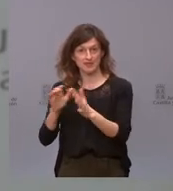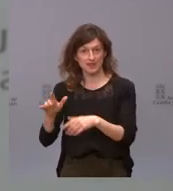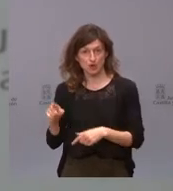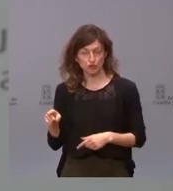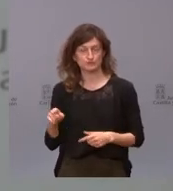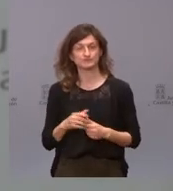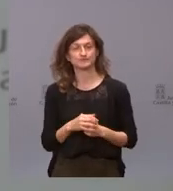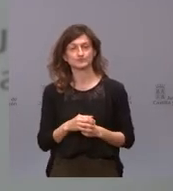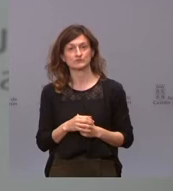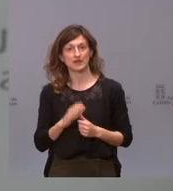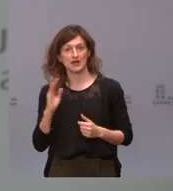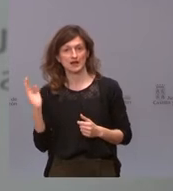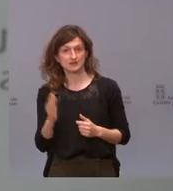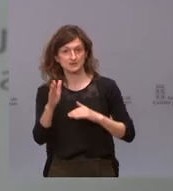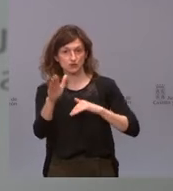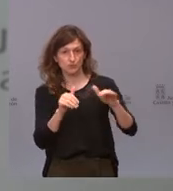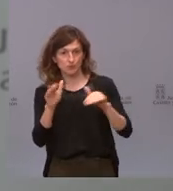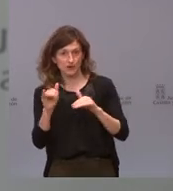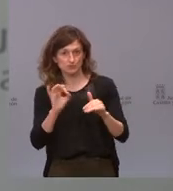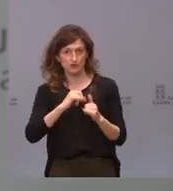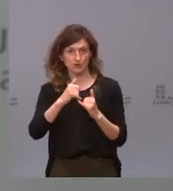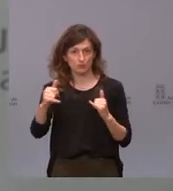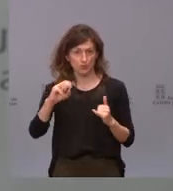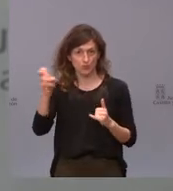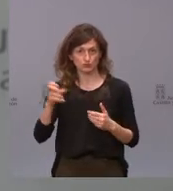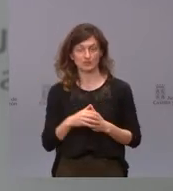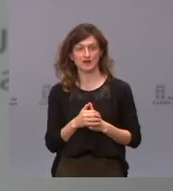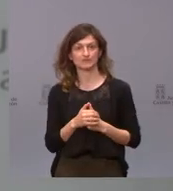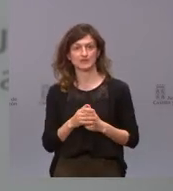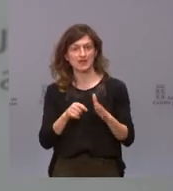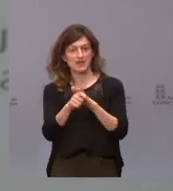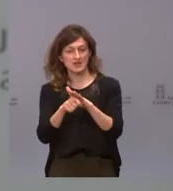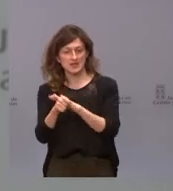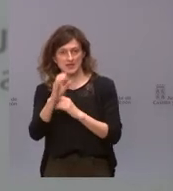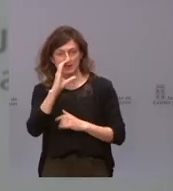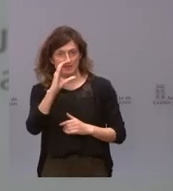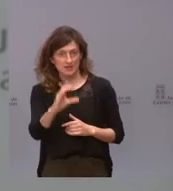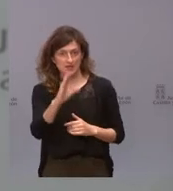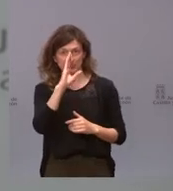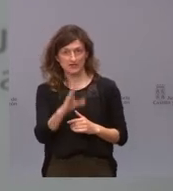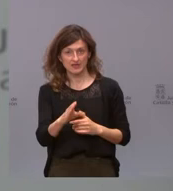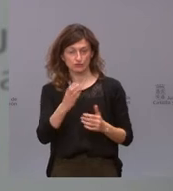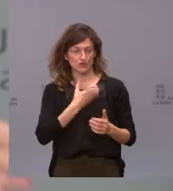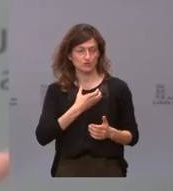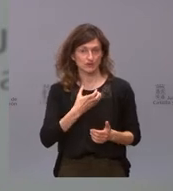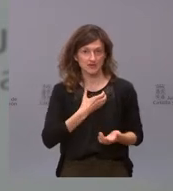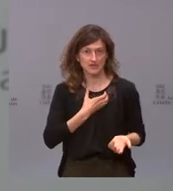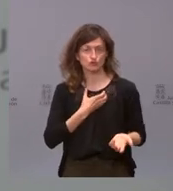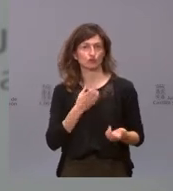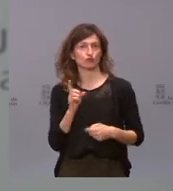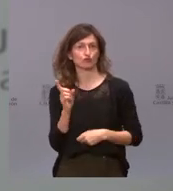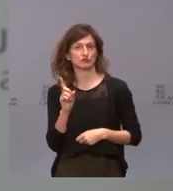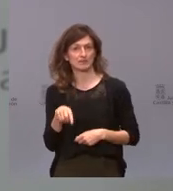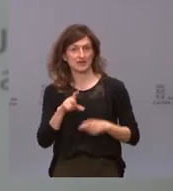bien a través de convocatorias otras líneas invirtamos directamente de la mano de ayuntamientos de